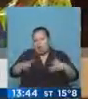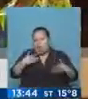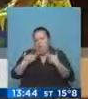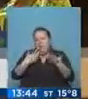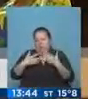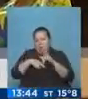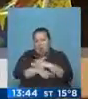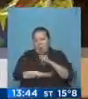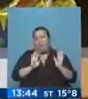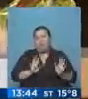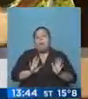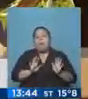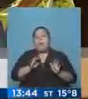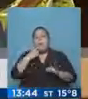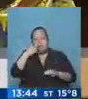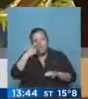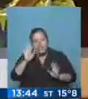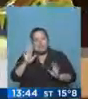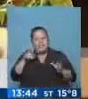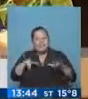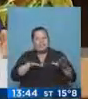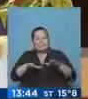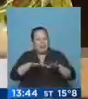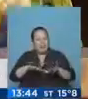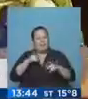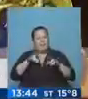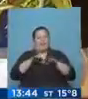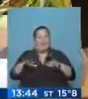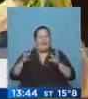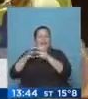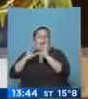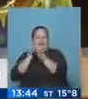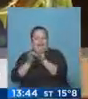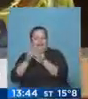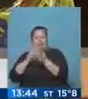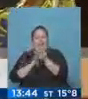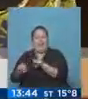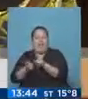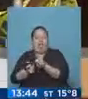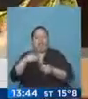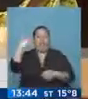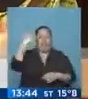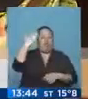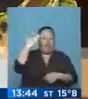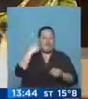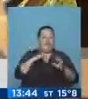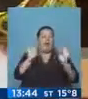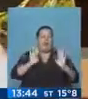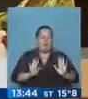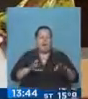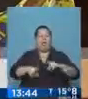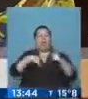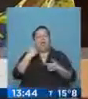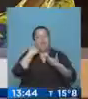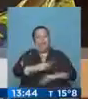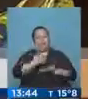pero es interesante ese esquema entonces son estas patas la ronda de negocio para el tema de los negocios las conferencias para la parte de la formación y las